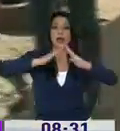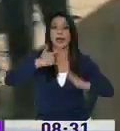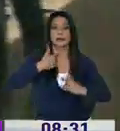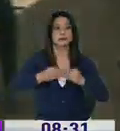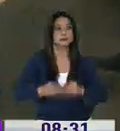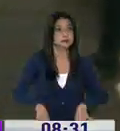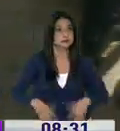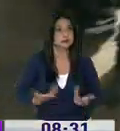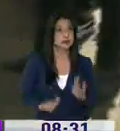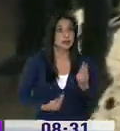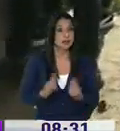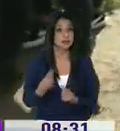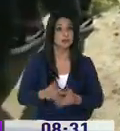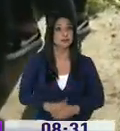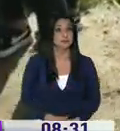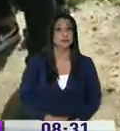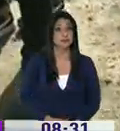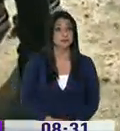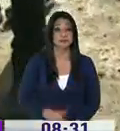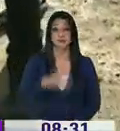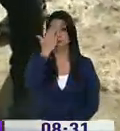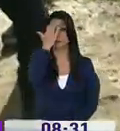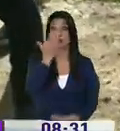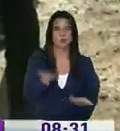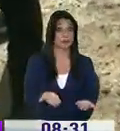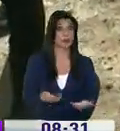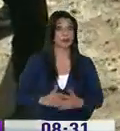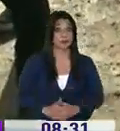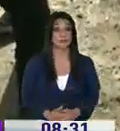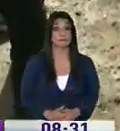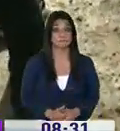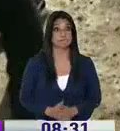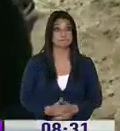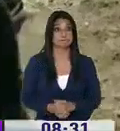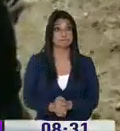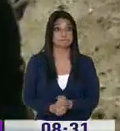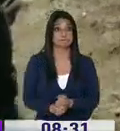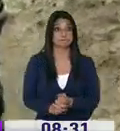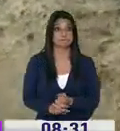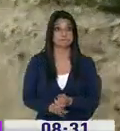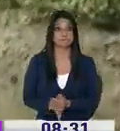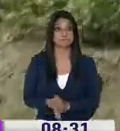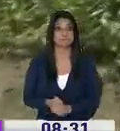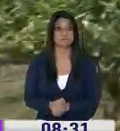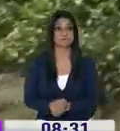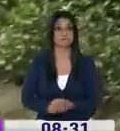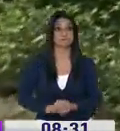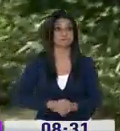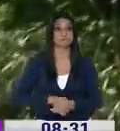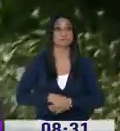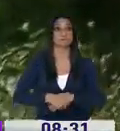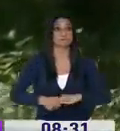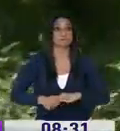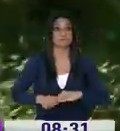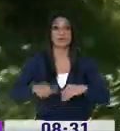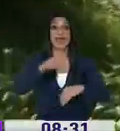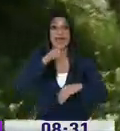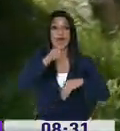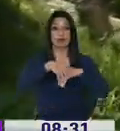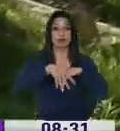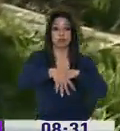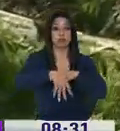esto es bastante preocupante esta situación es bastante bastante preocupante como podemos ver también el agua y boya carcomiendo